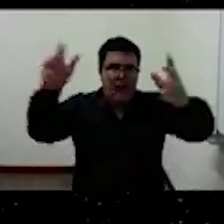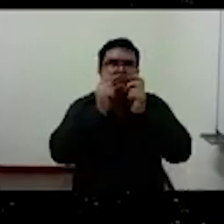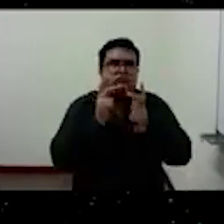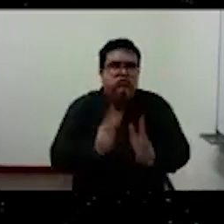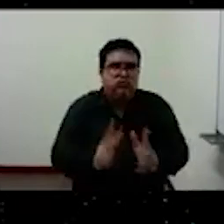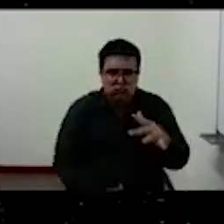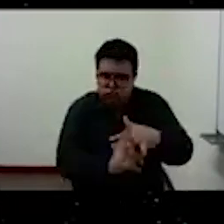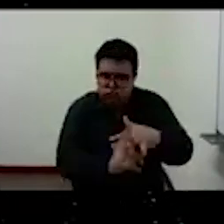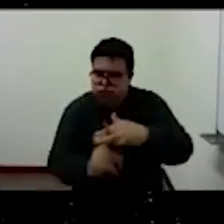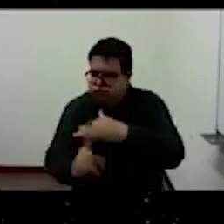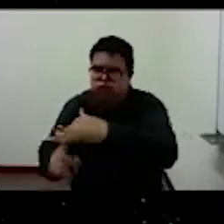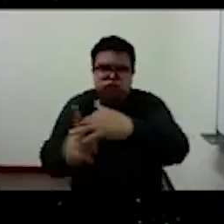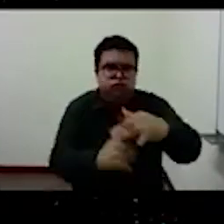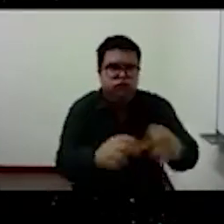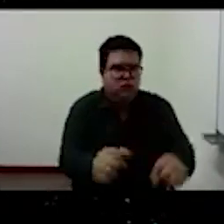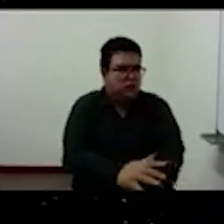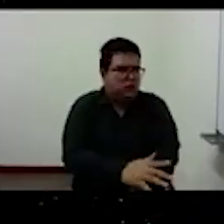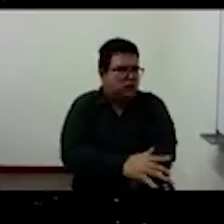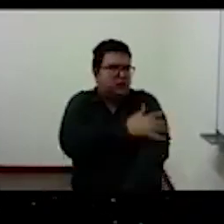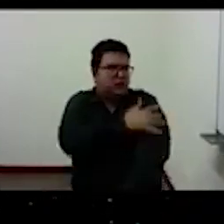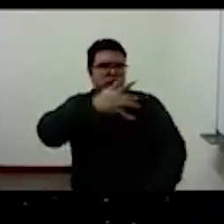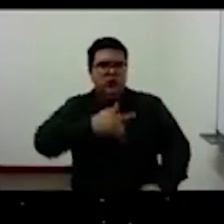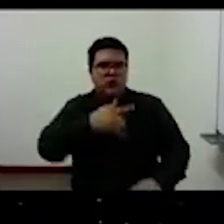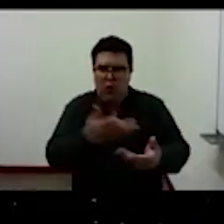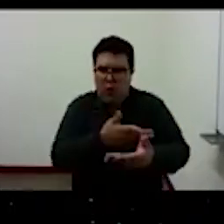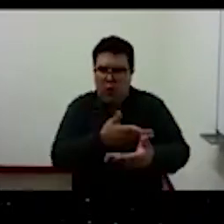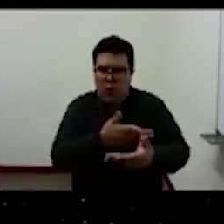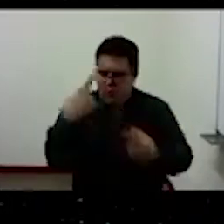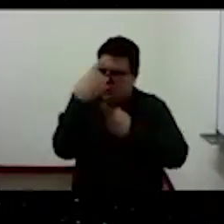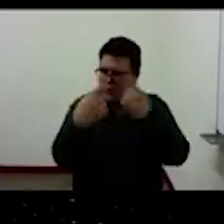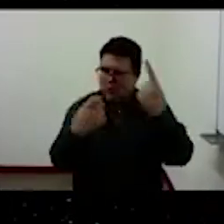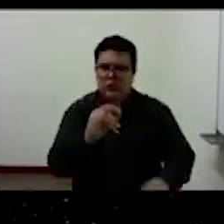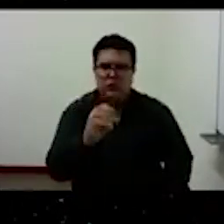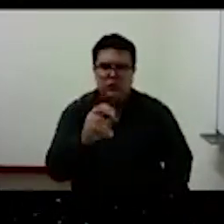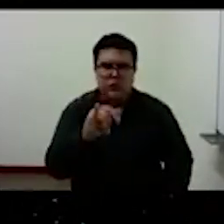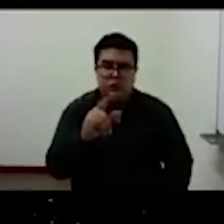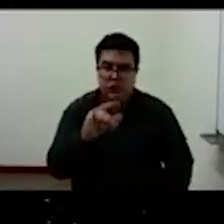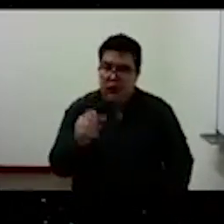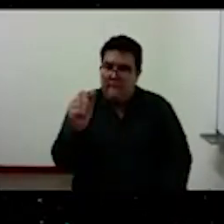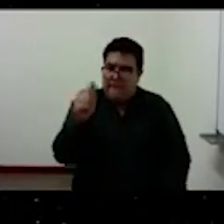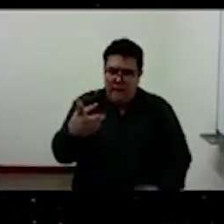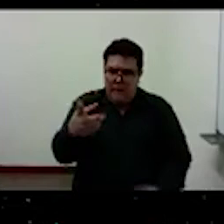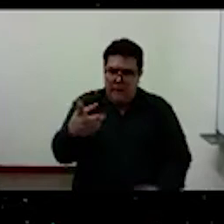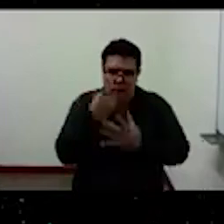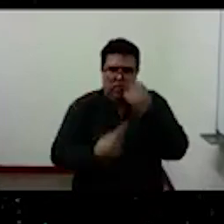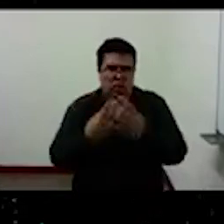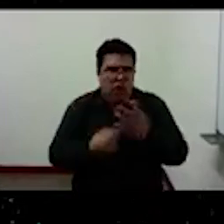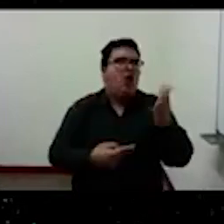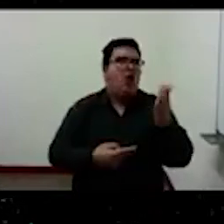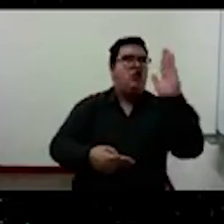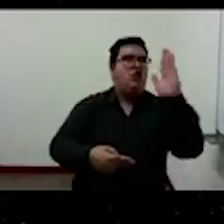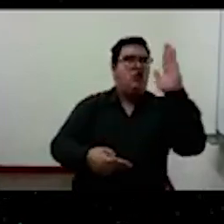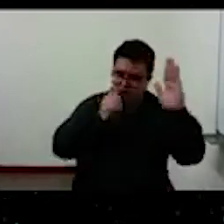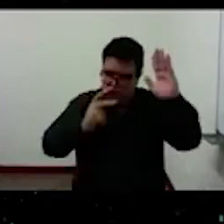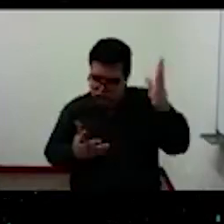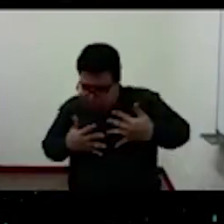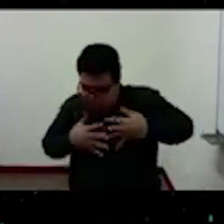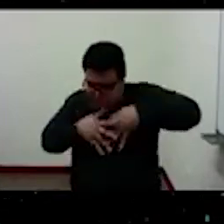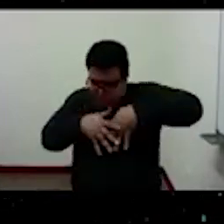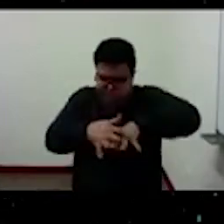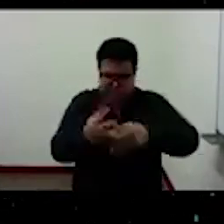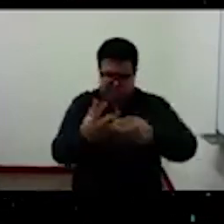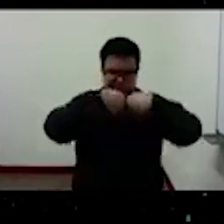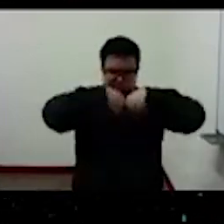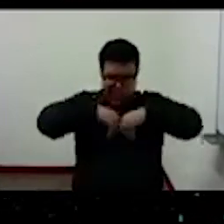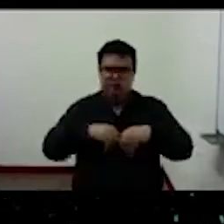de Dios hecho pedazos, Dioniso posee la doble naturaleza de un demonio cruel y salvaje y de un señor